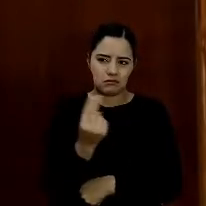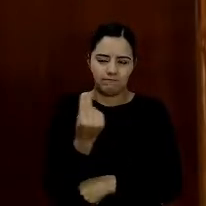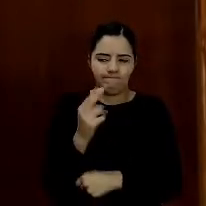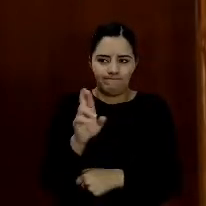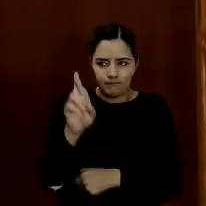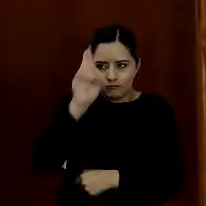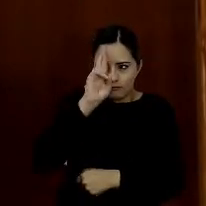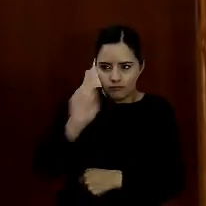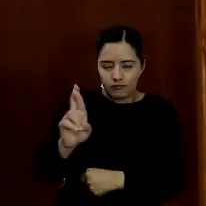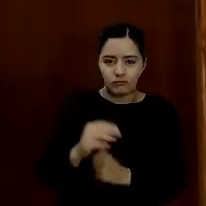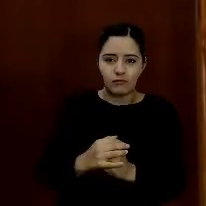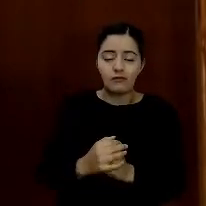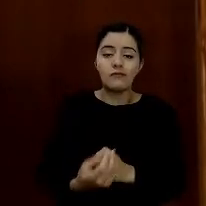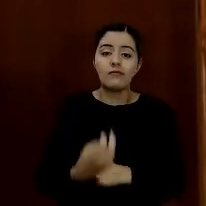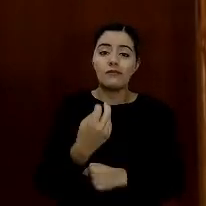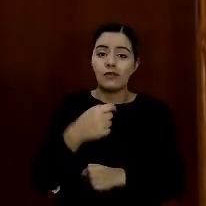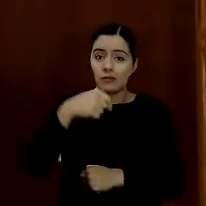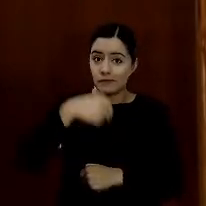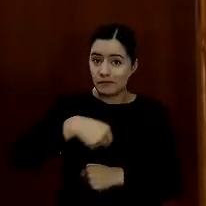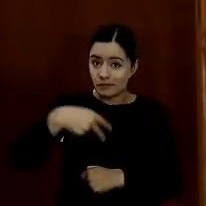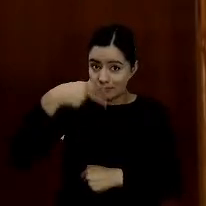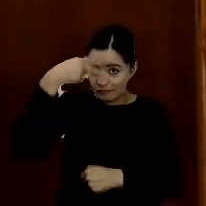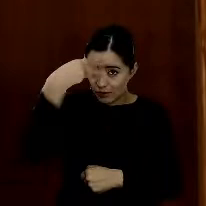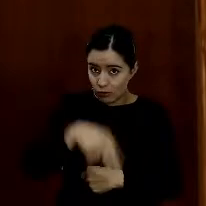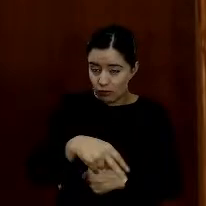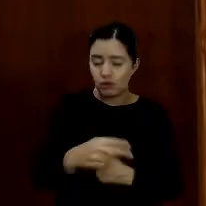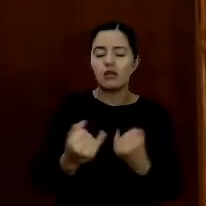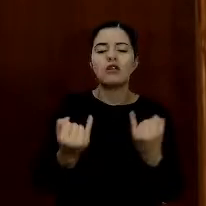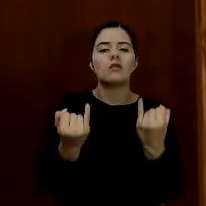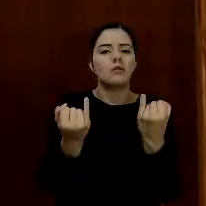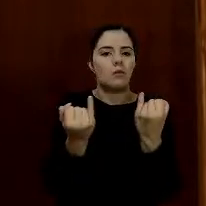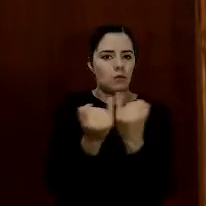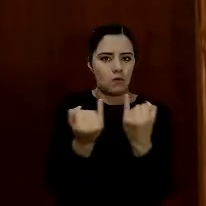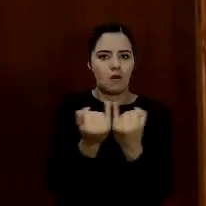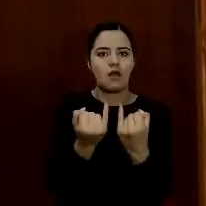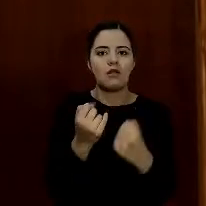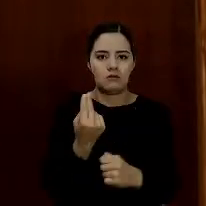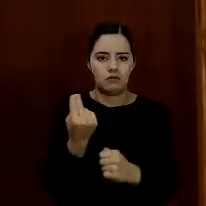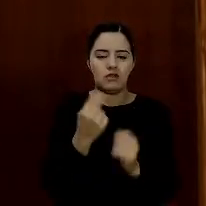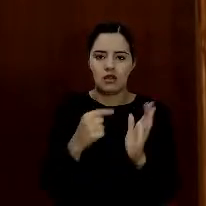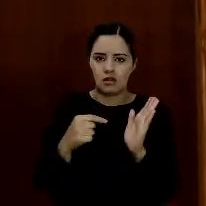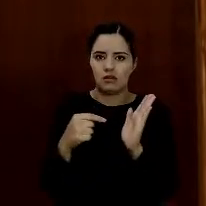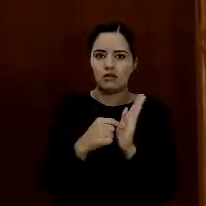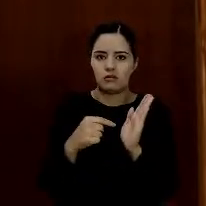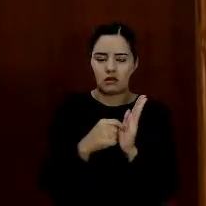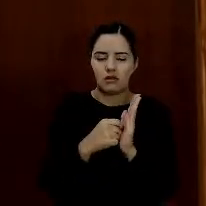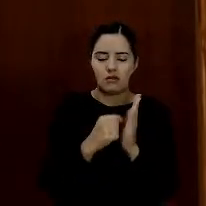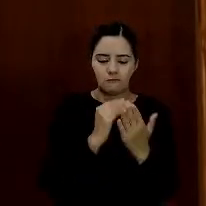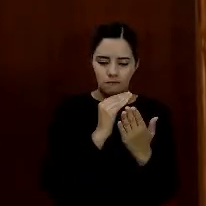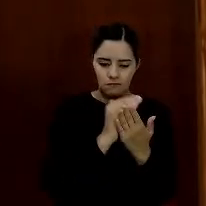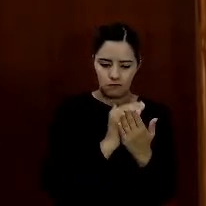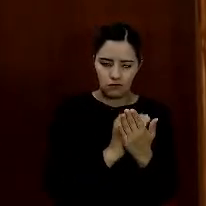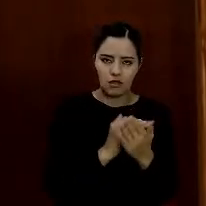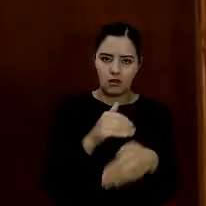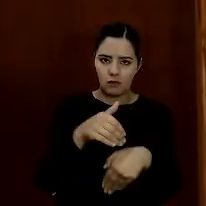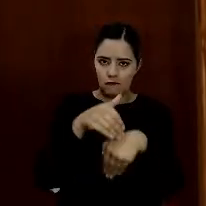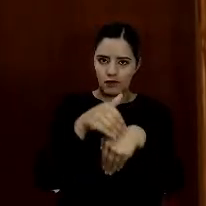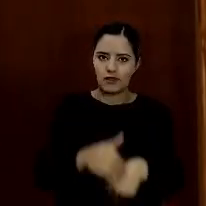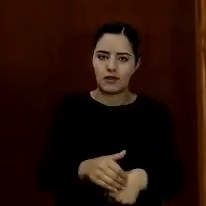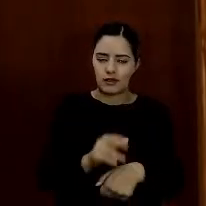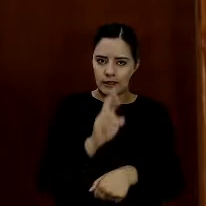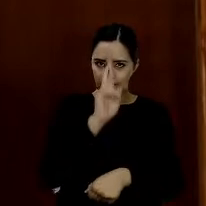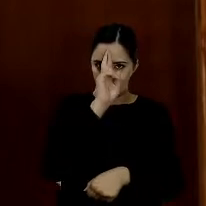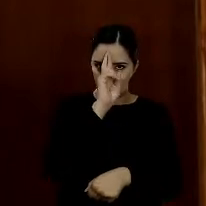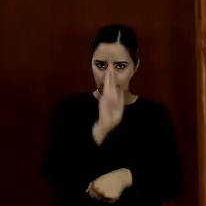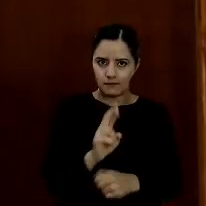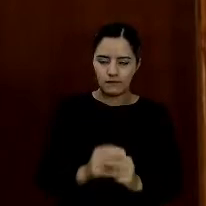Estado mexicano le incumbe actuar de conformidad con lo dispuesto en dicho documento,